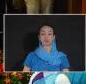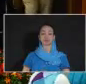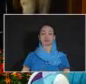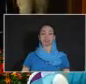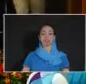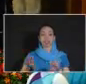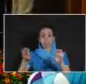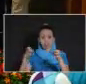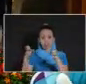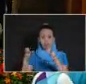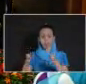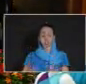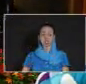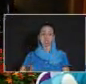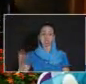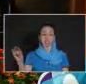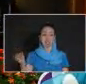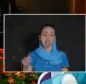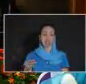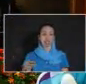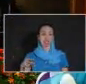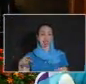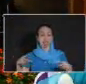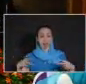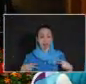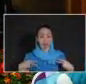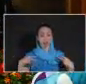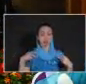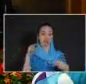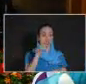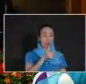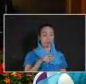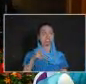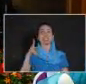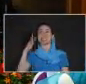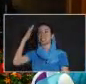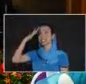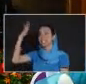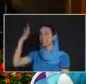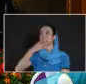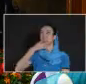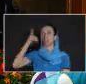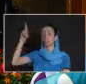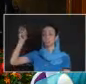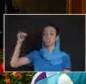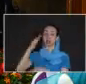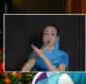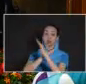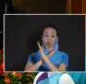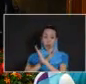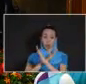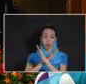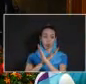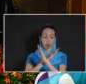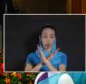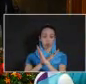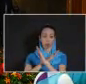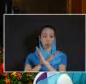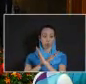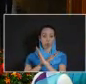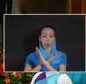hecho de que ha sucedido esto, y gracias, bendito, le doy gracias a Dios de que me lo guardó,